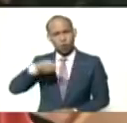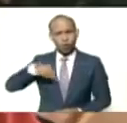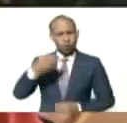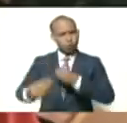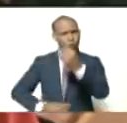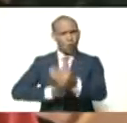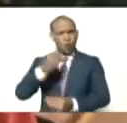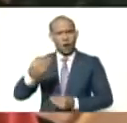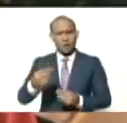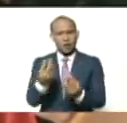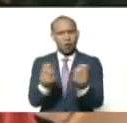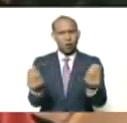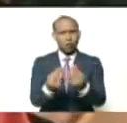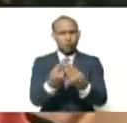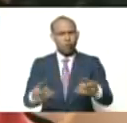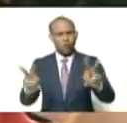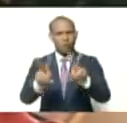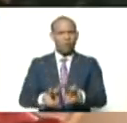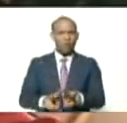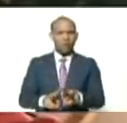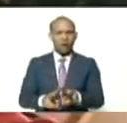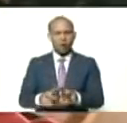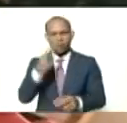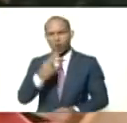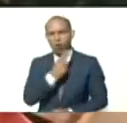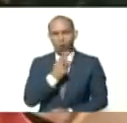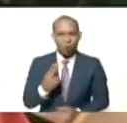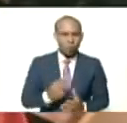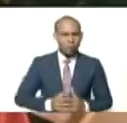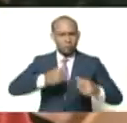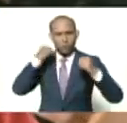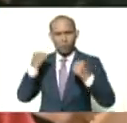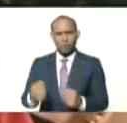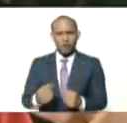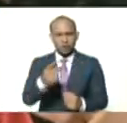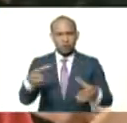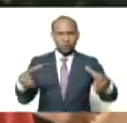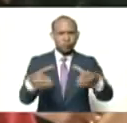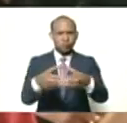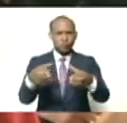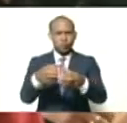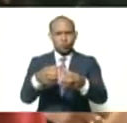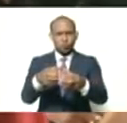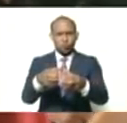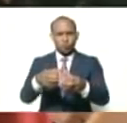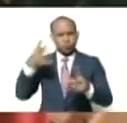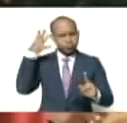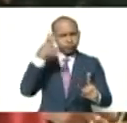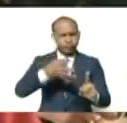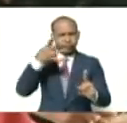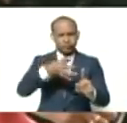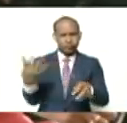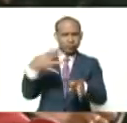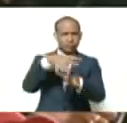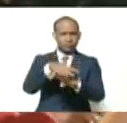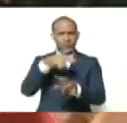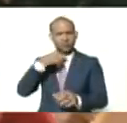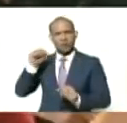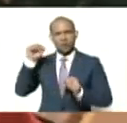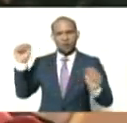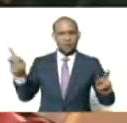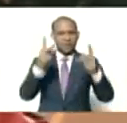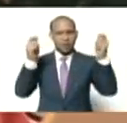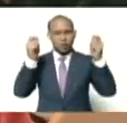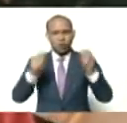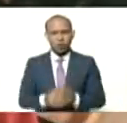plantearnos con valor, gallardía y compromiso, una generación formada en su integralidad para vencer.